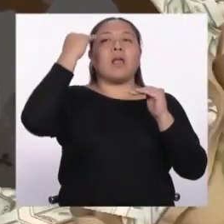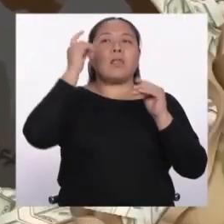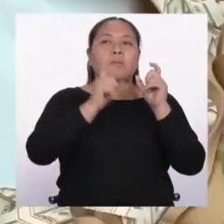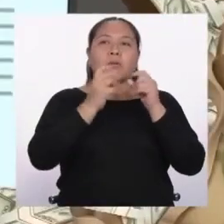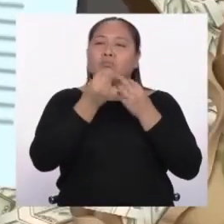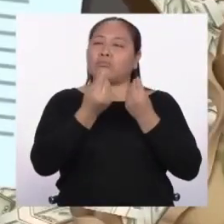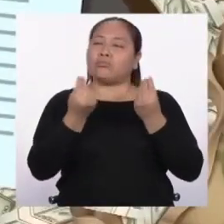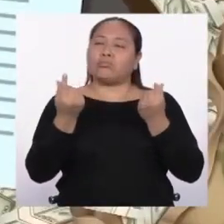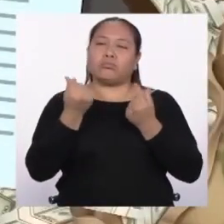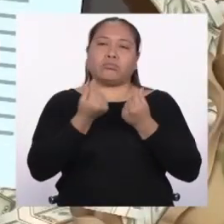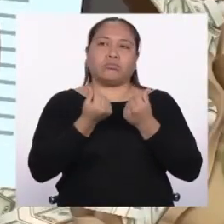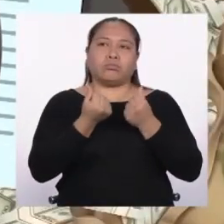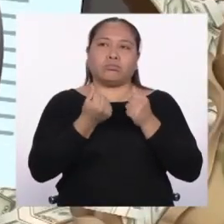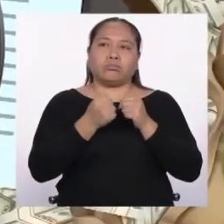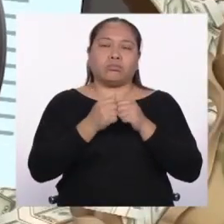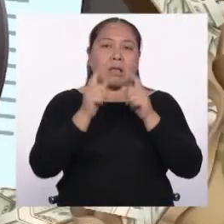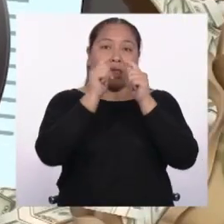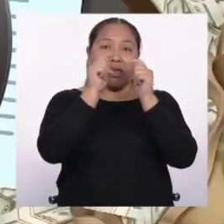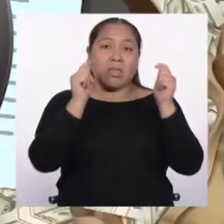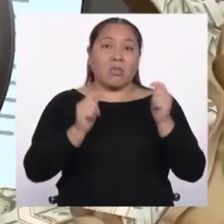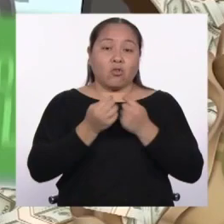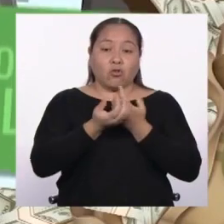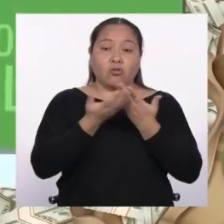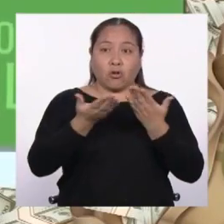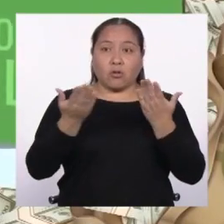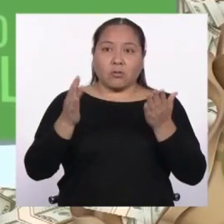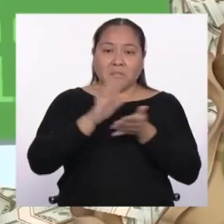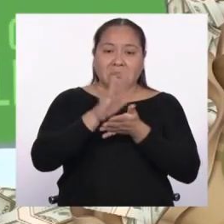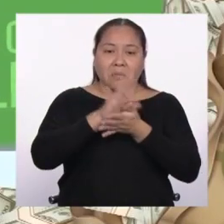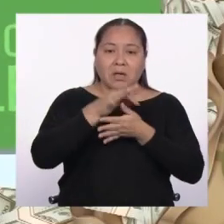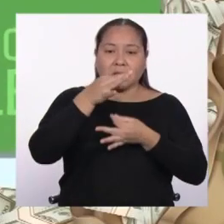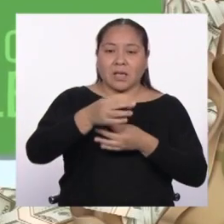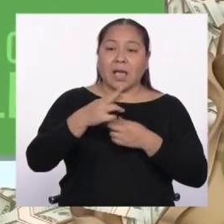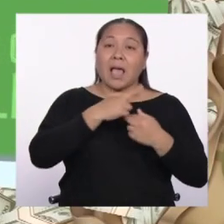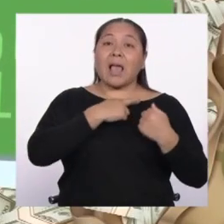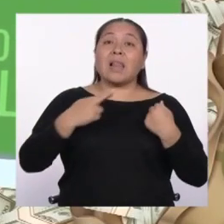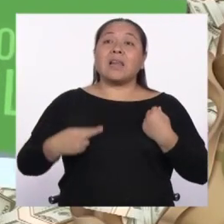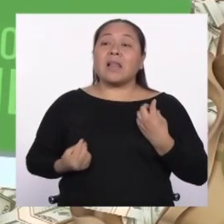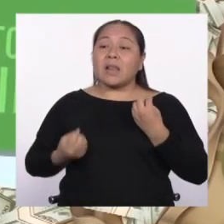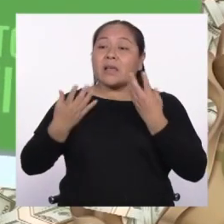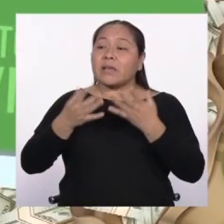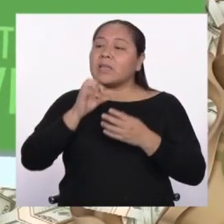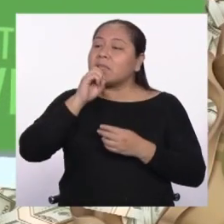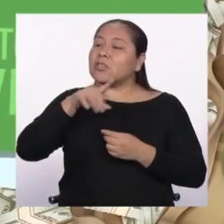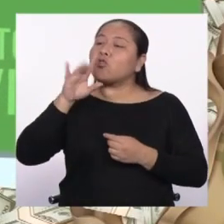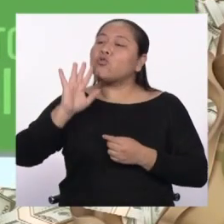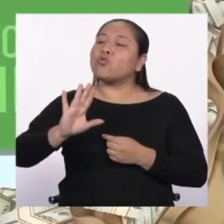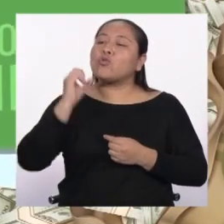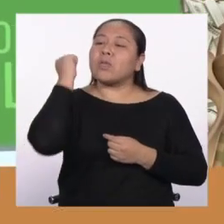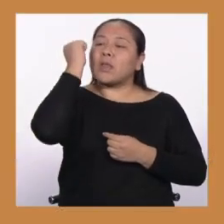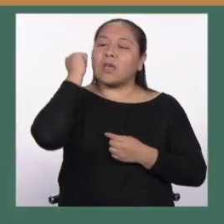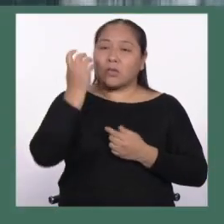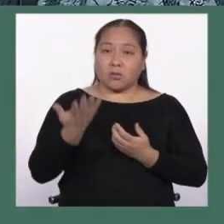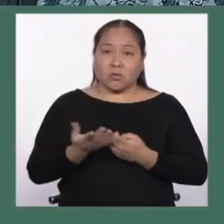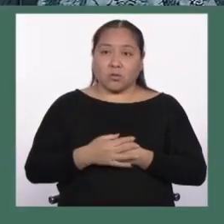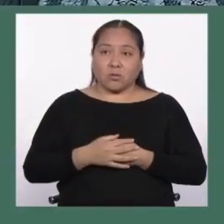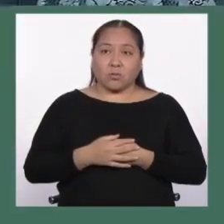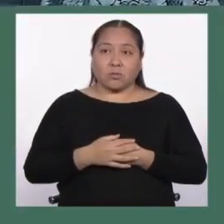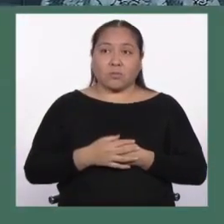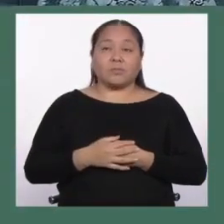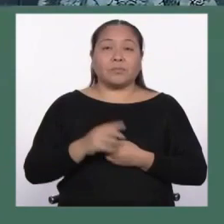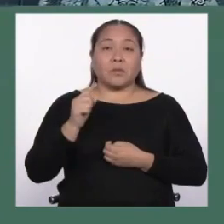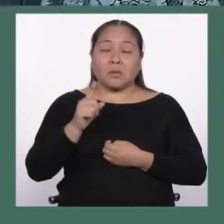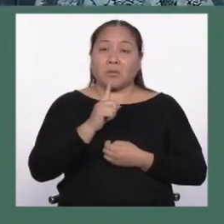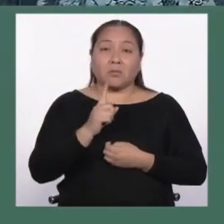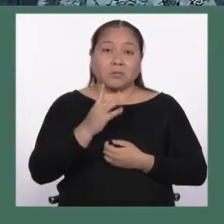mucho dinero y títulos nobiliarios, que por cierto eran documentos donde el rey les había escrito que tenían derechos y privilegios. Y aunque no lo